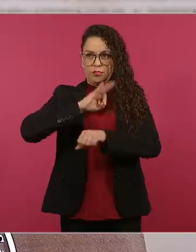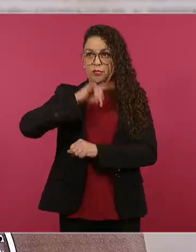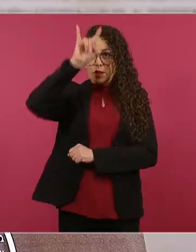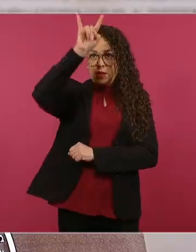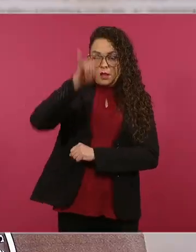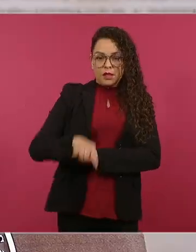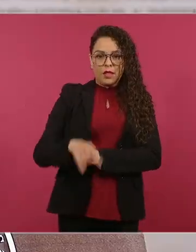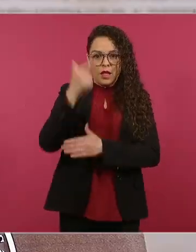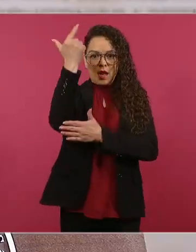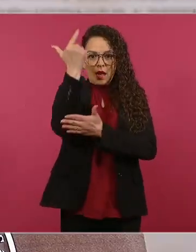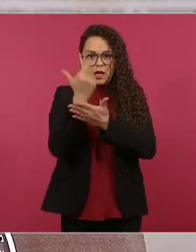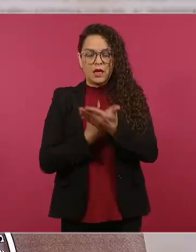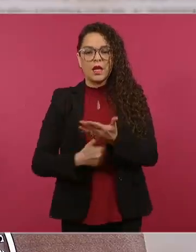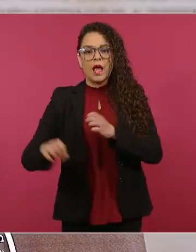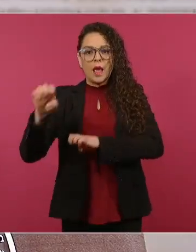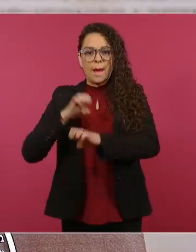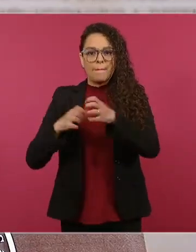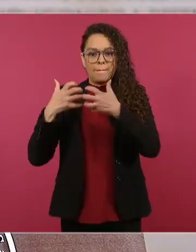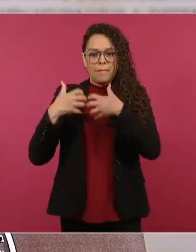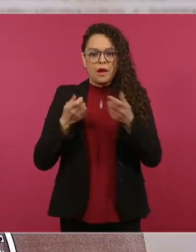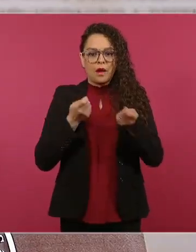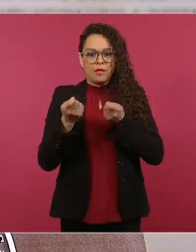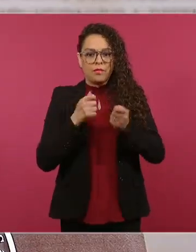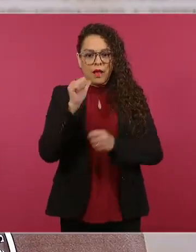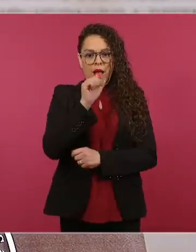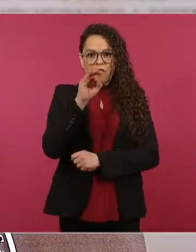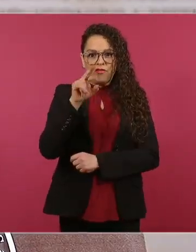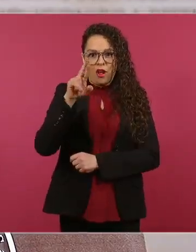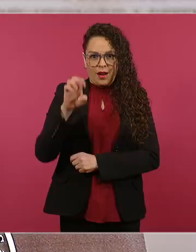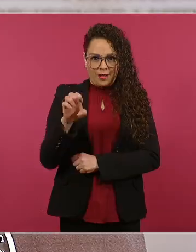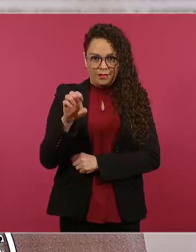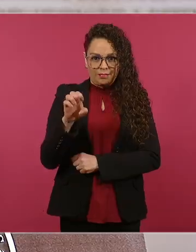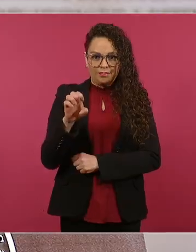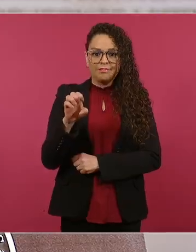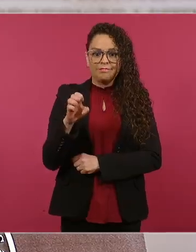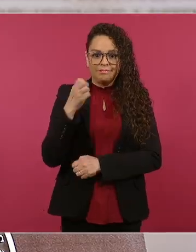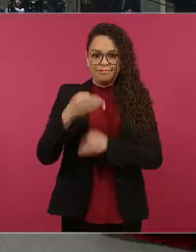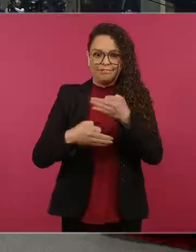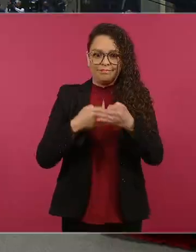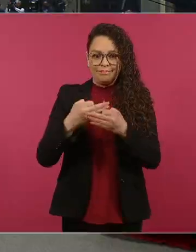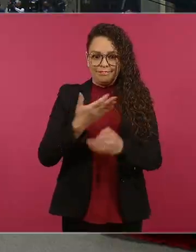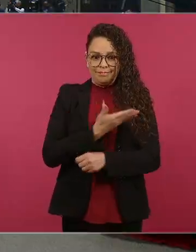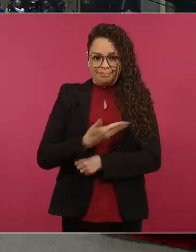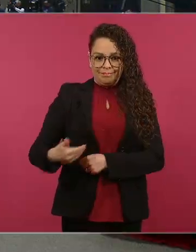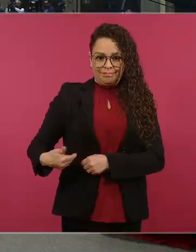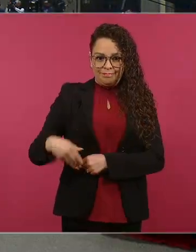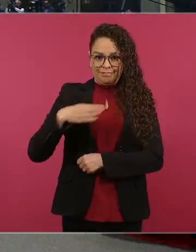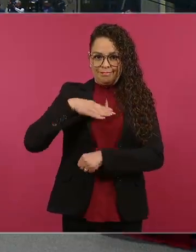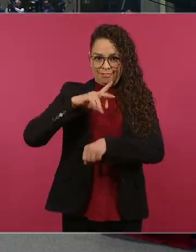Afores. Es cuanto, señor presidente, que todas y todos tengan un buen día.